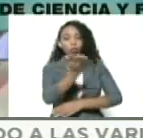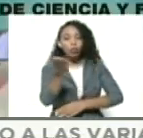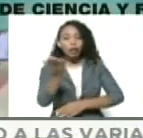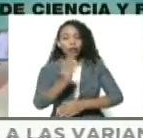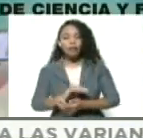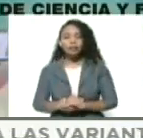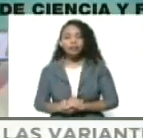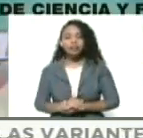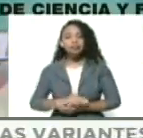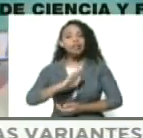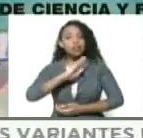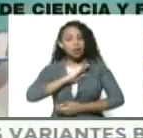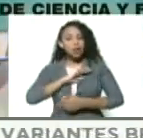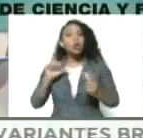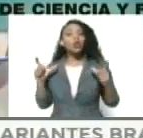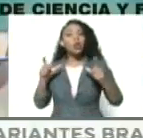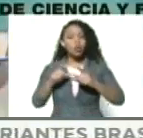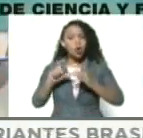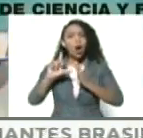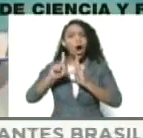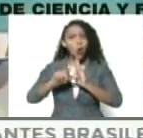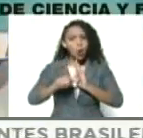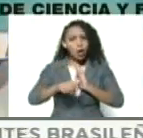He tenido una reunión ahora